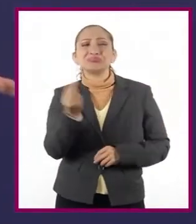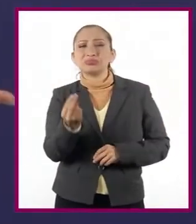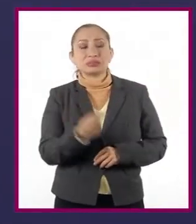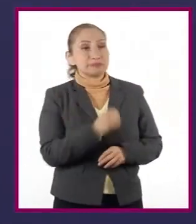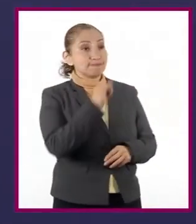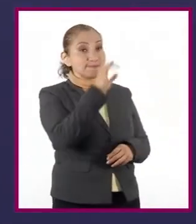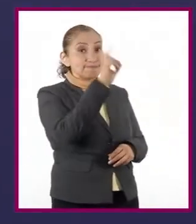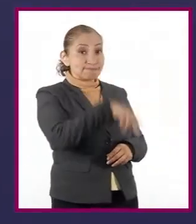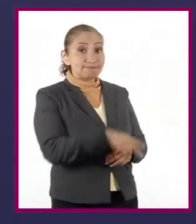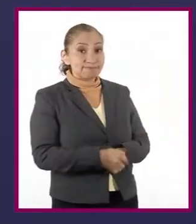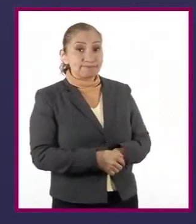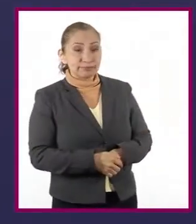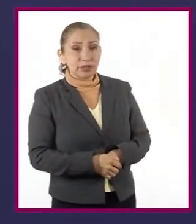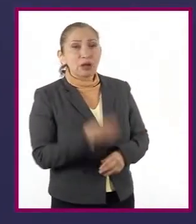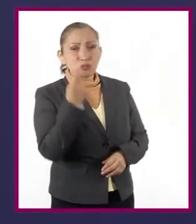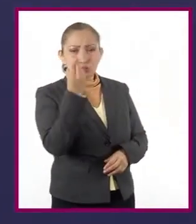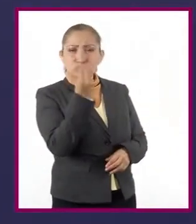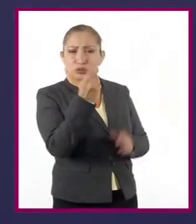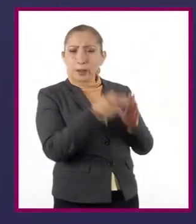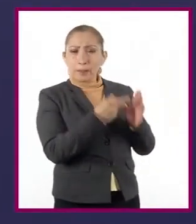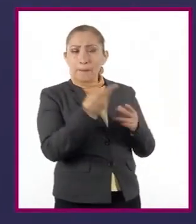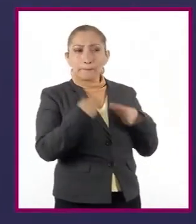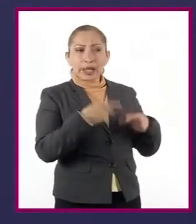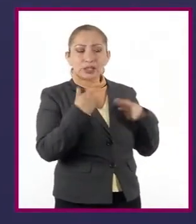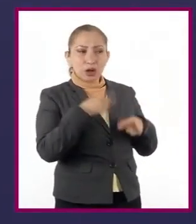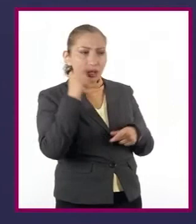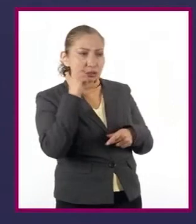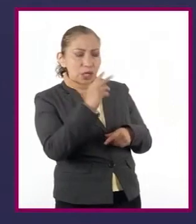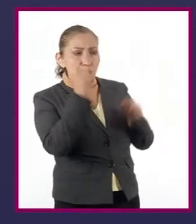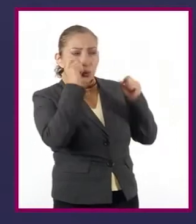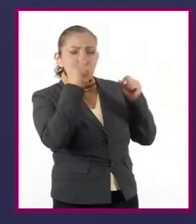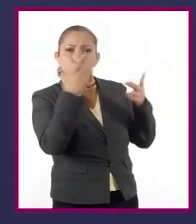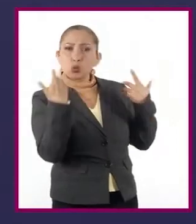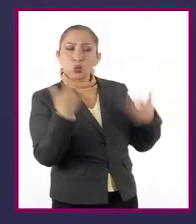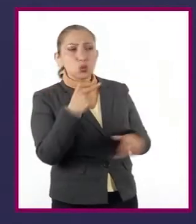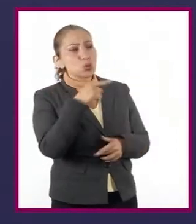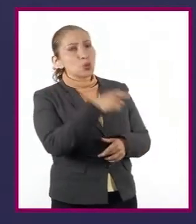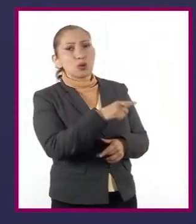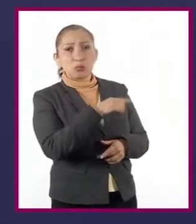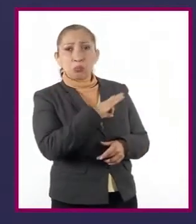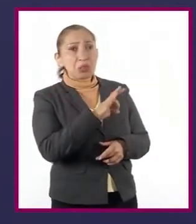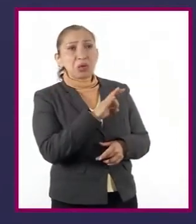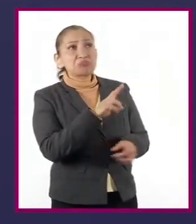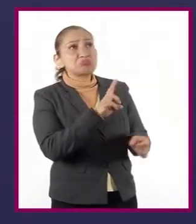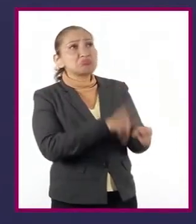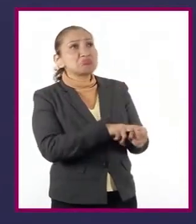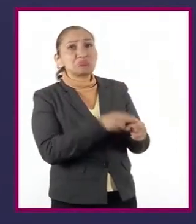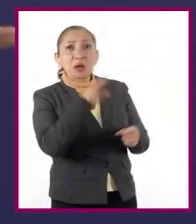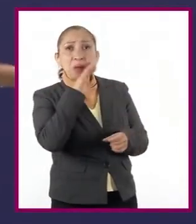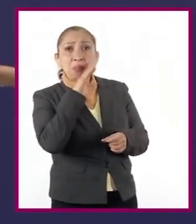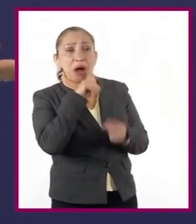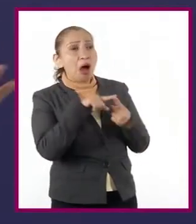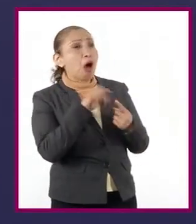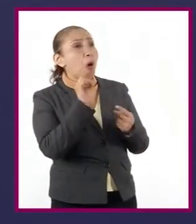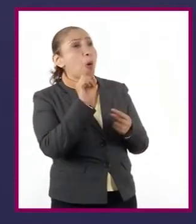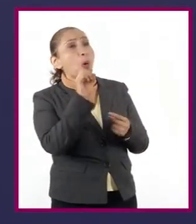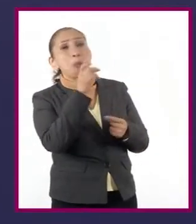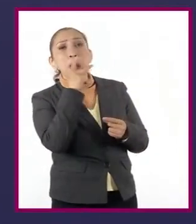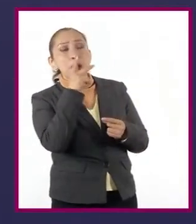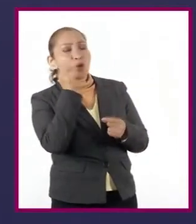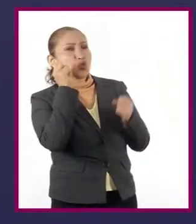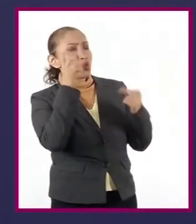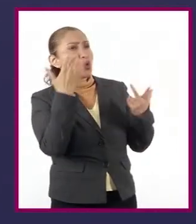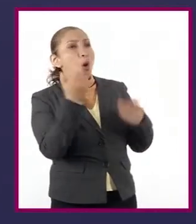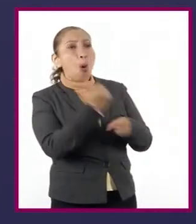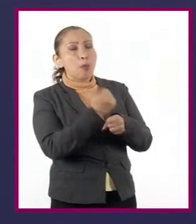verdad, profesor. En ocasiones, las personas a las que más admiramos pueden ser nuestra madre o padre,